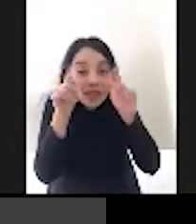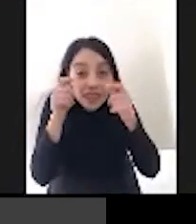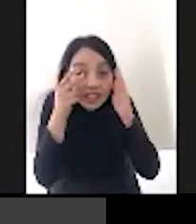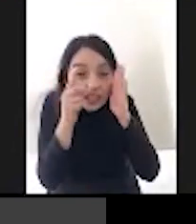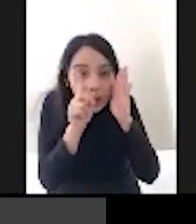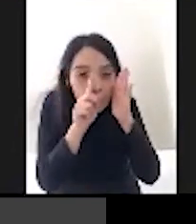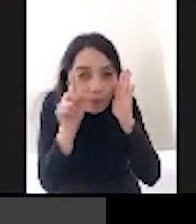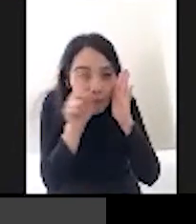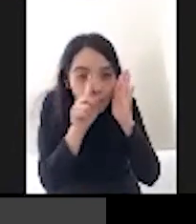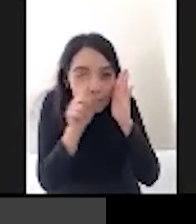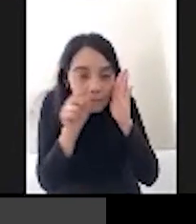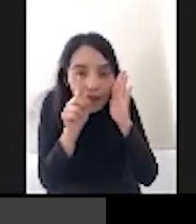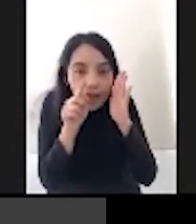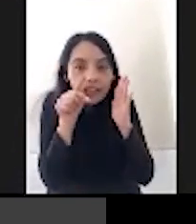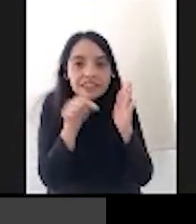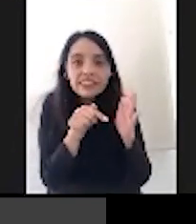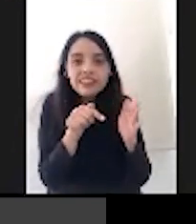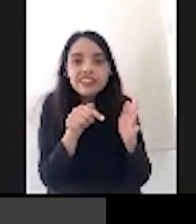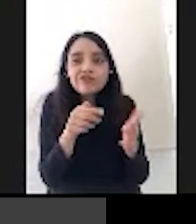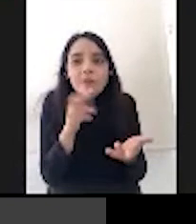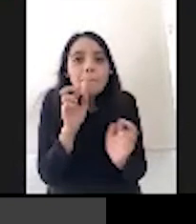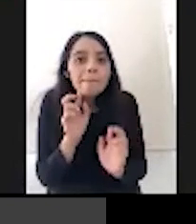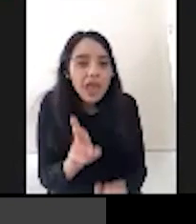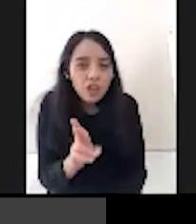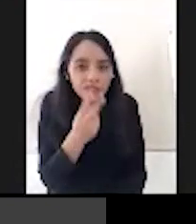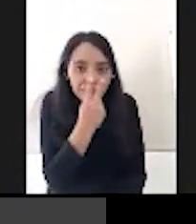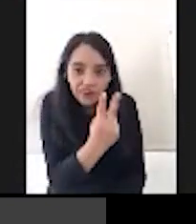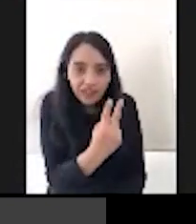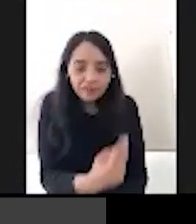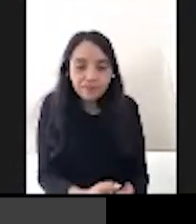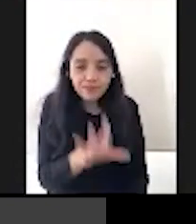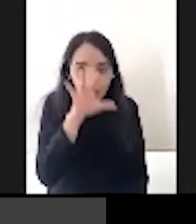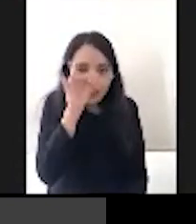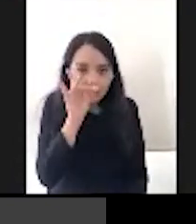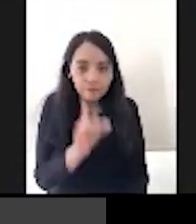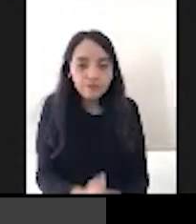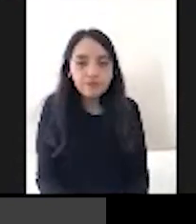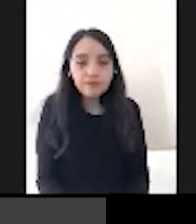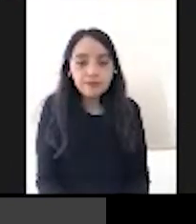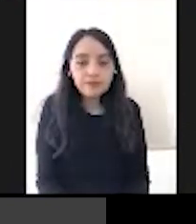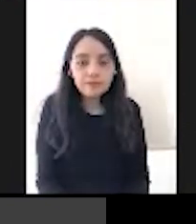eso les permite identificar peor los objetos que están tratando de identificar, ¿ya?